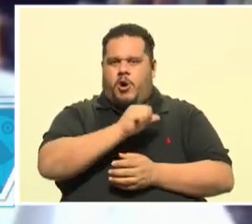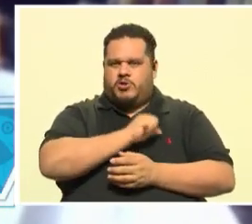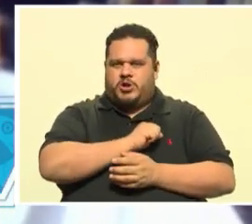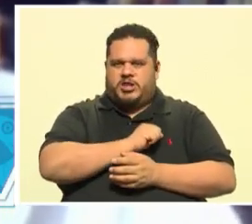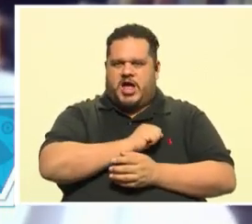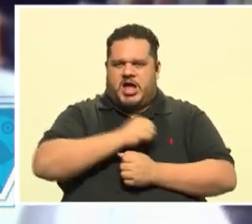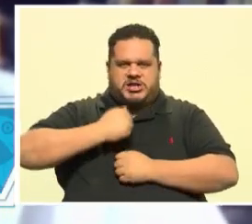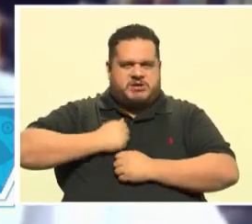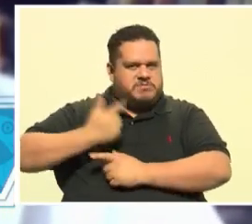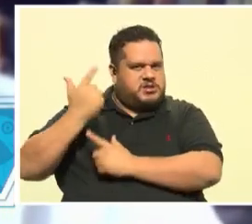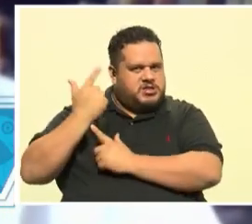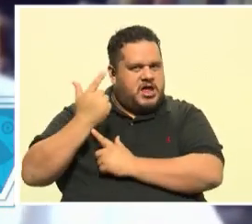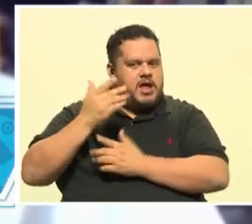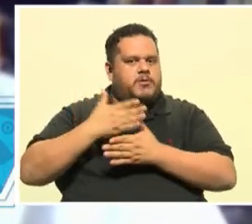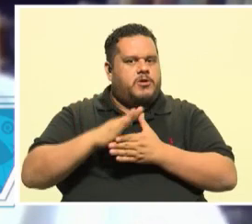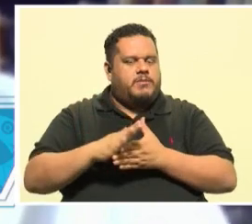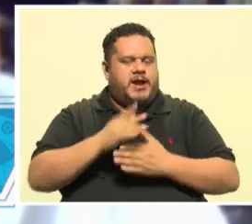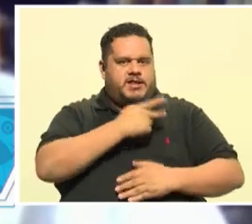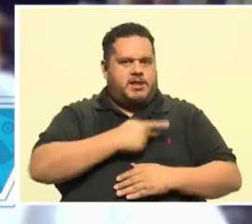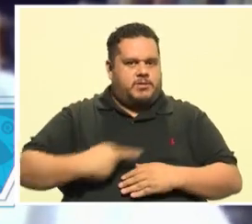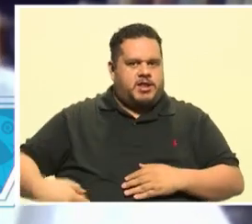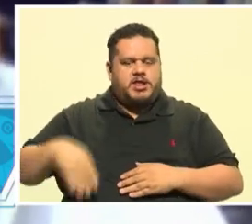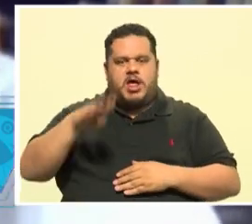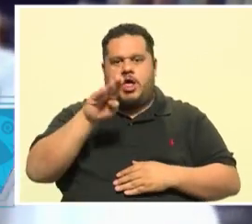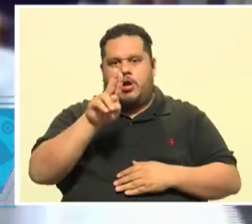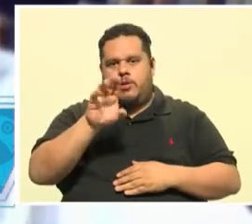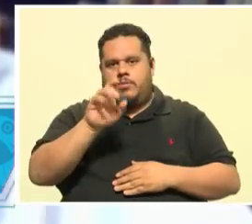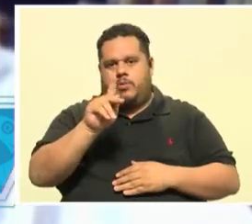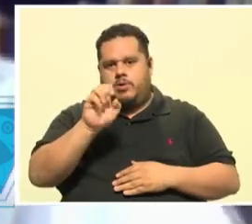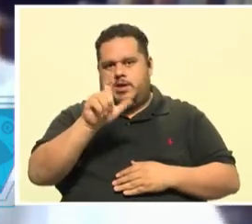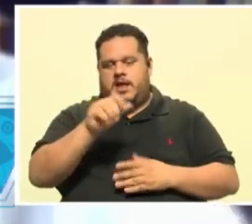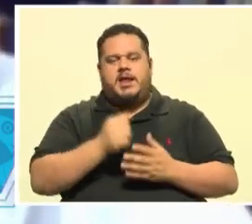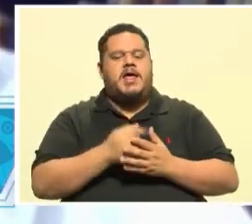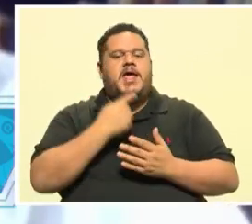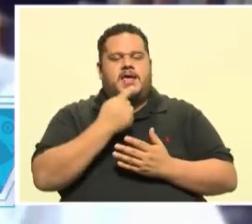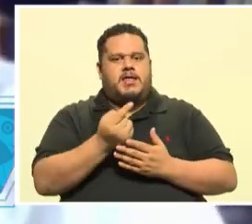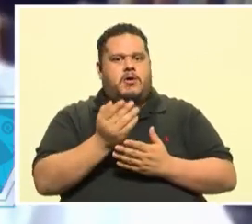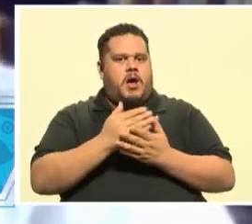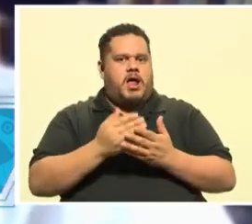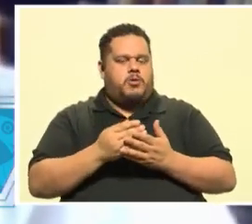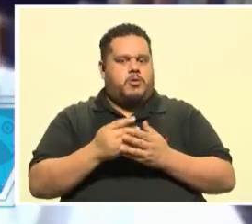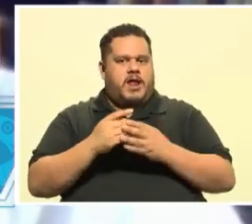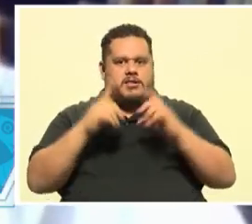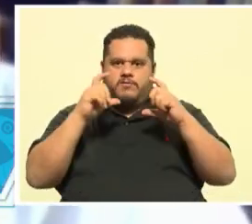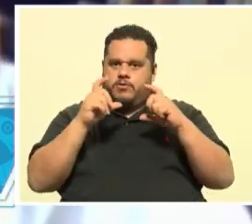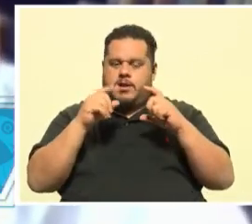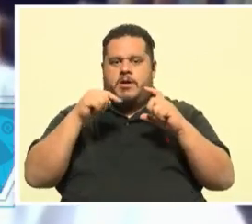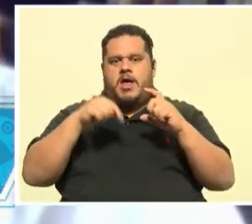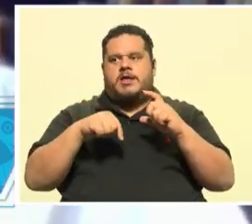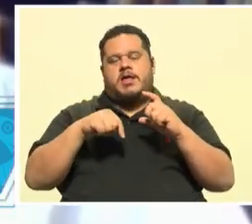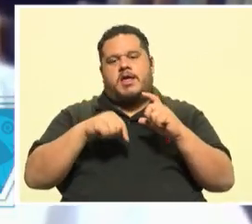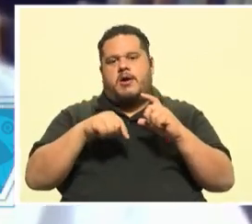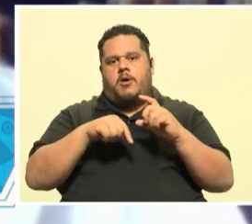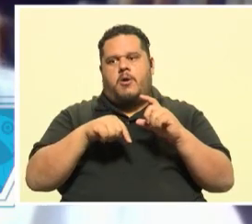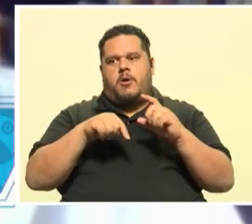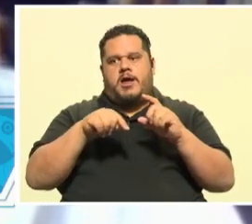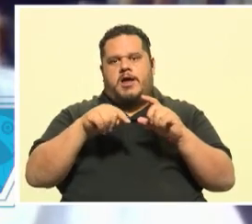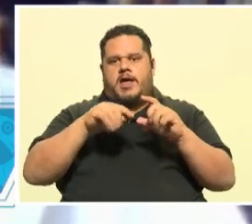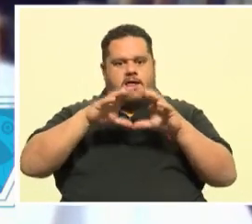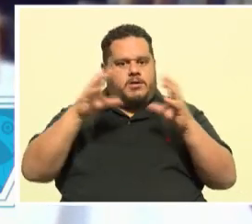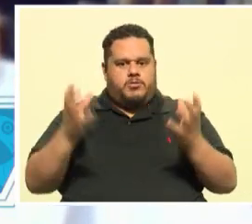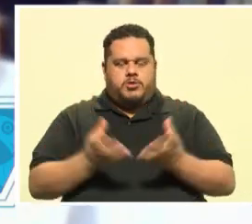frontera entre Guatemala y México? Bueno, algo que ocurre, ¿verdad?, es que hay muchos